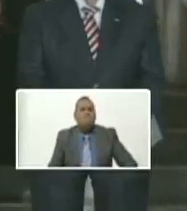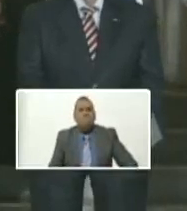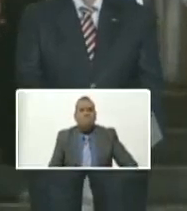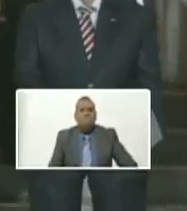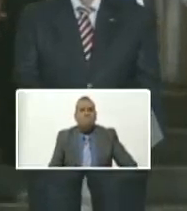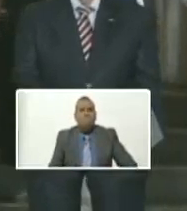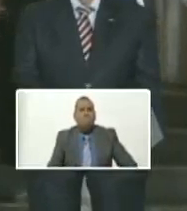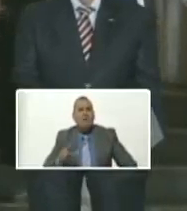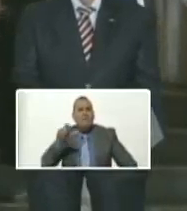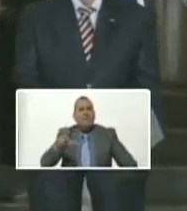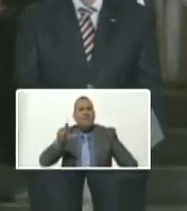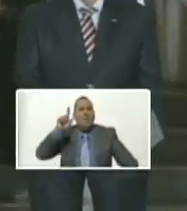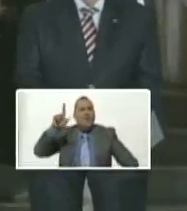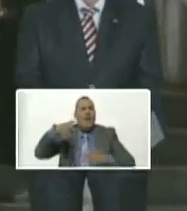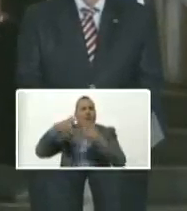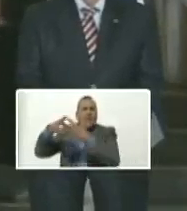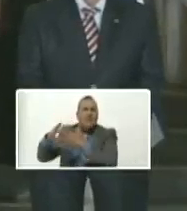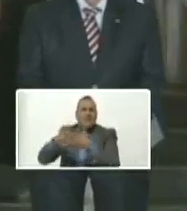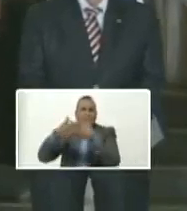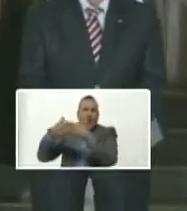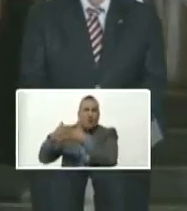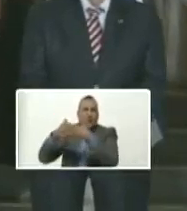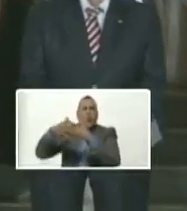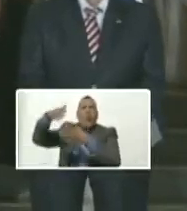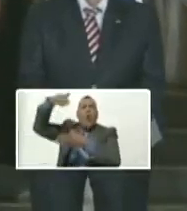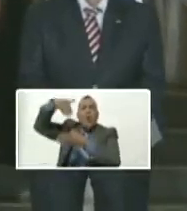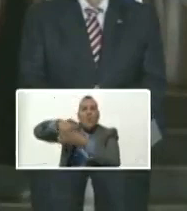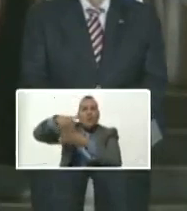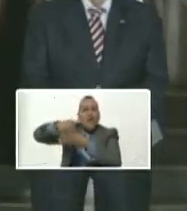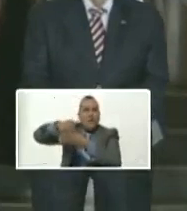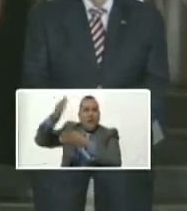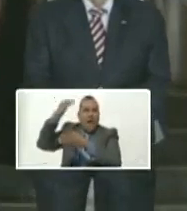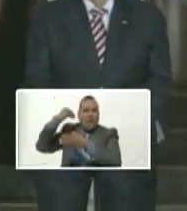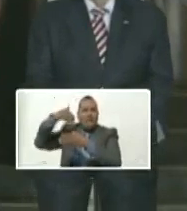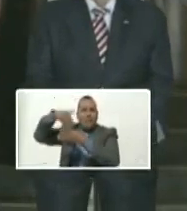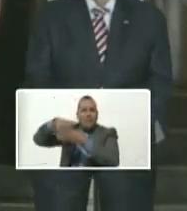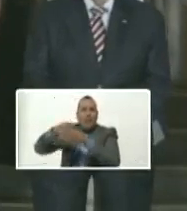Los estadounidenses votaron por un cambio en Estados Unidos.